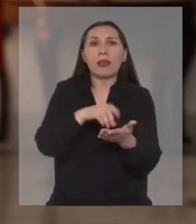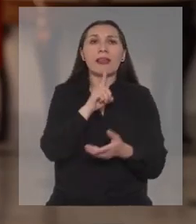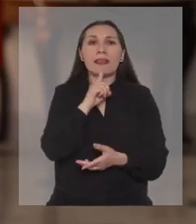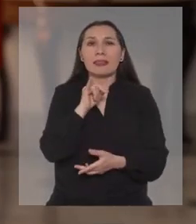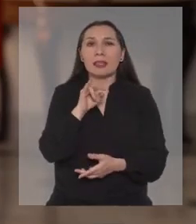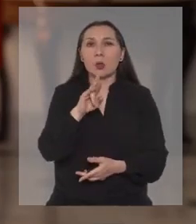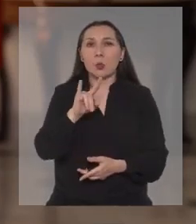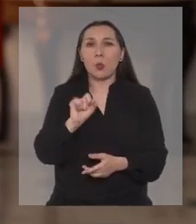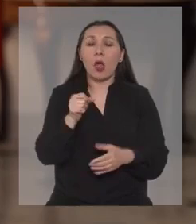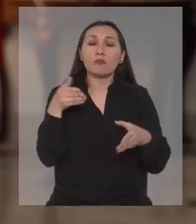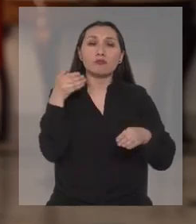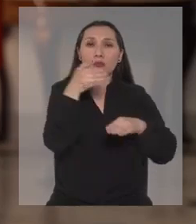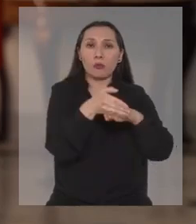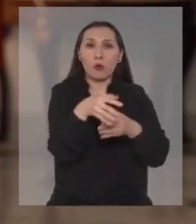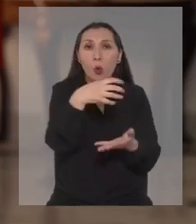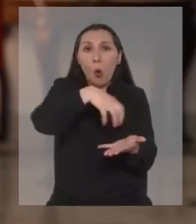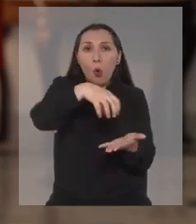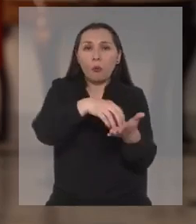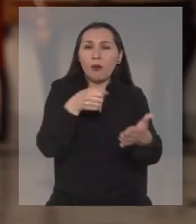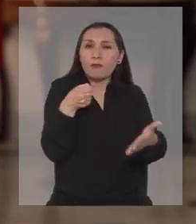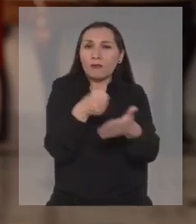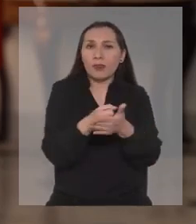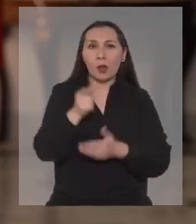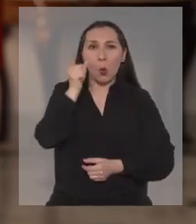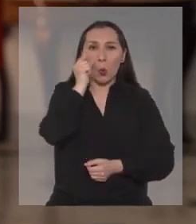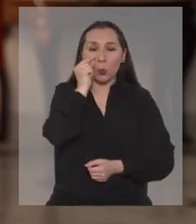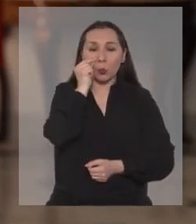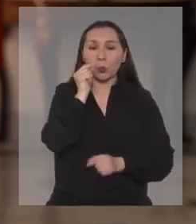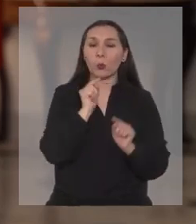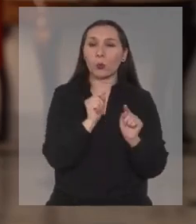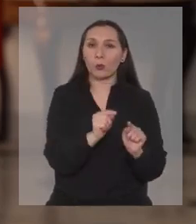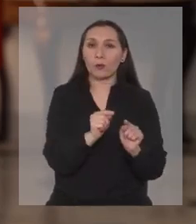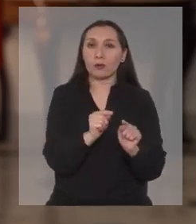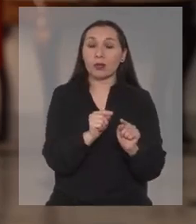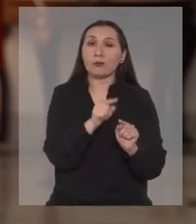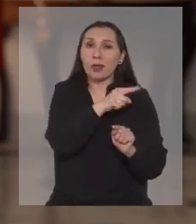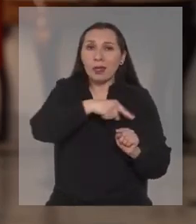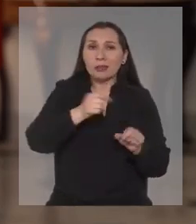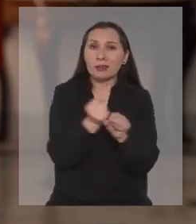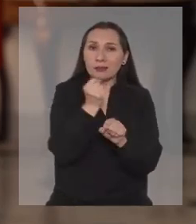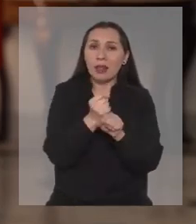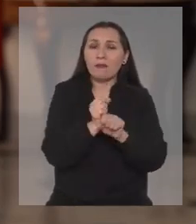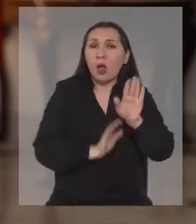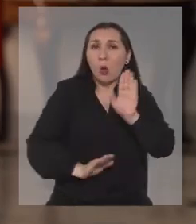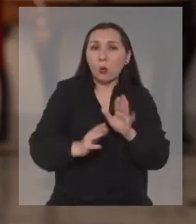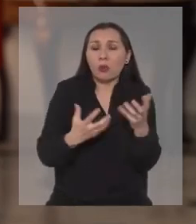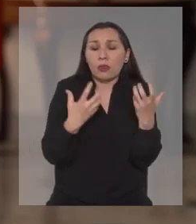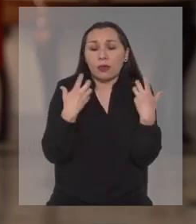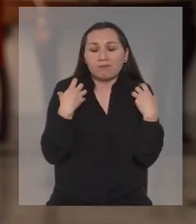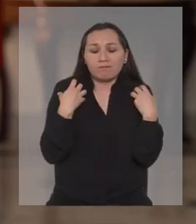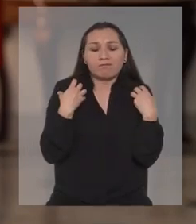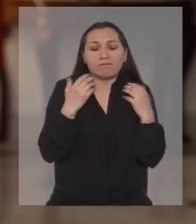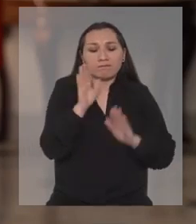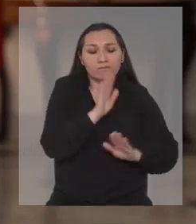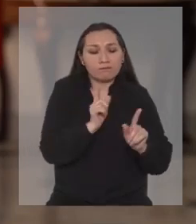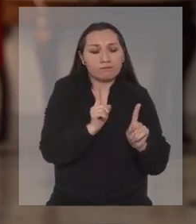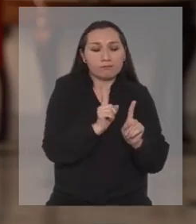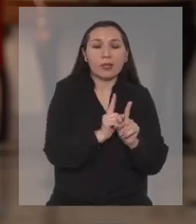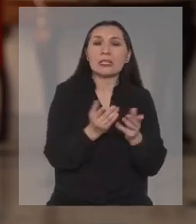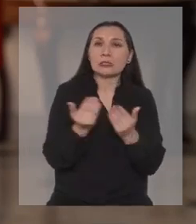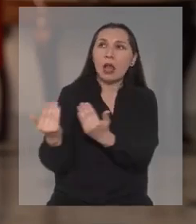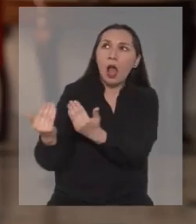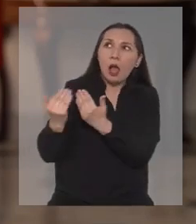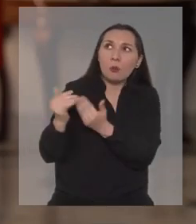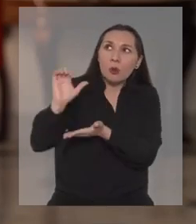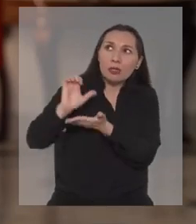con las que me reuní en su comuna A fines de octubre y que como están dedicadas a labores de Cuidado necesitan